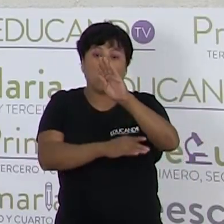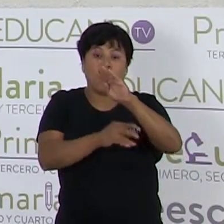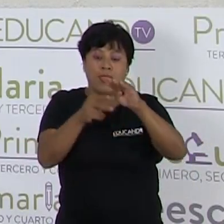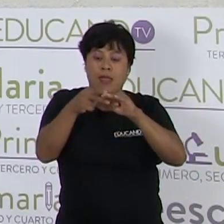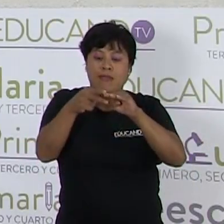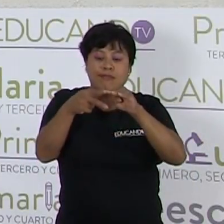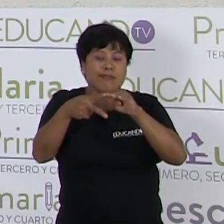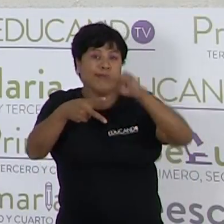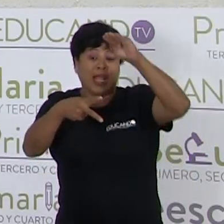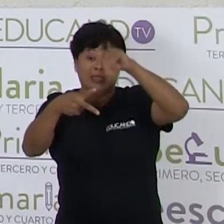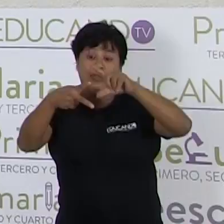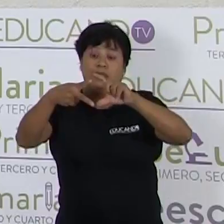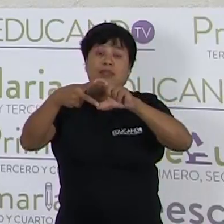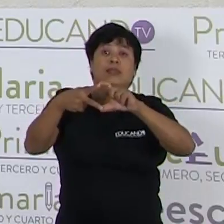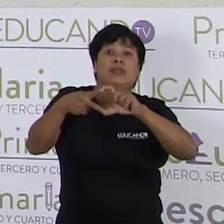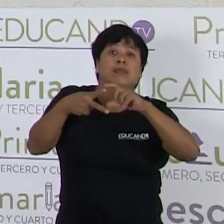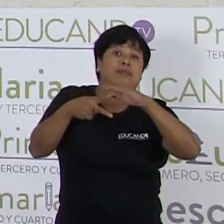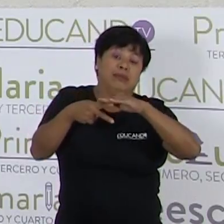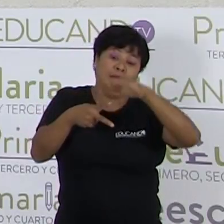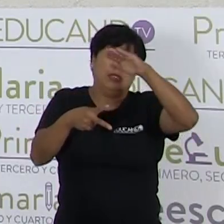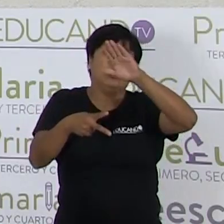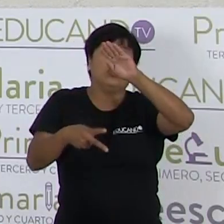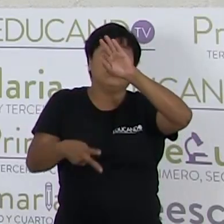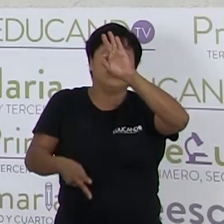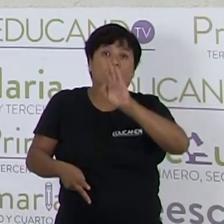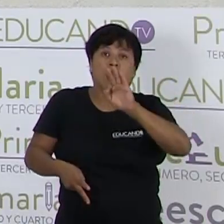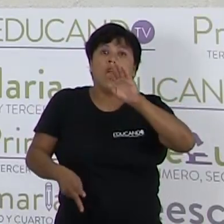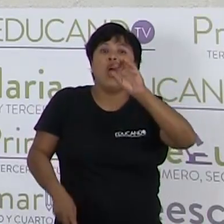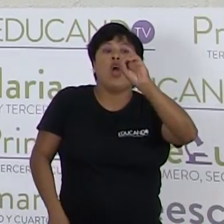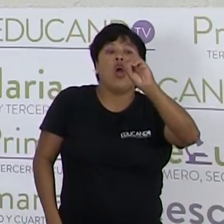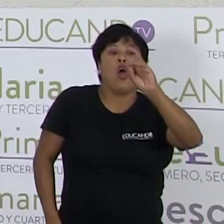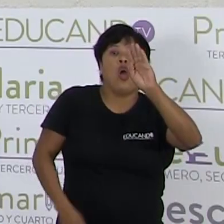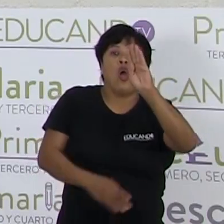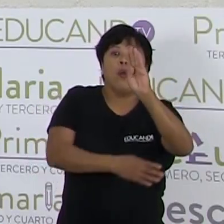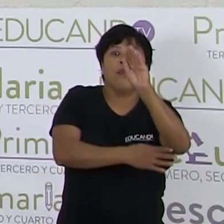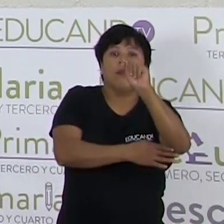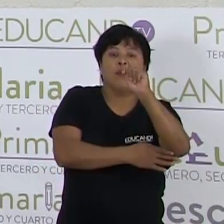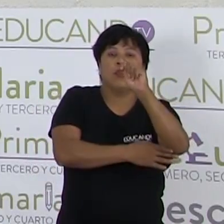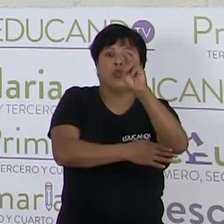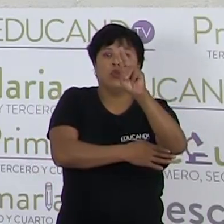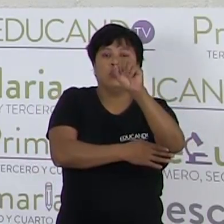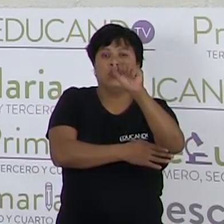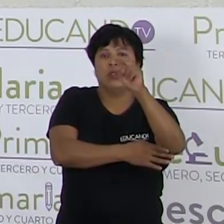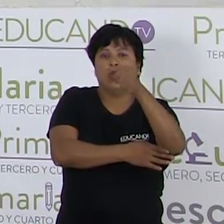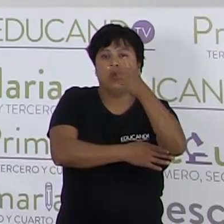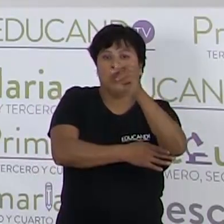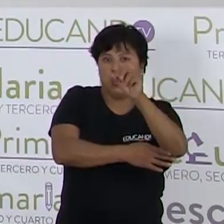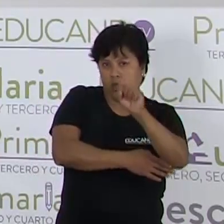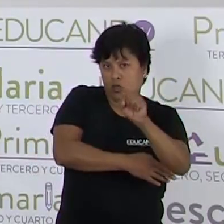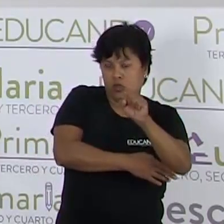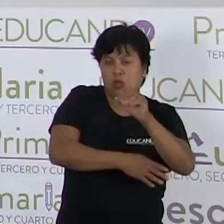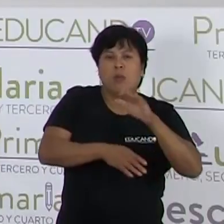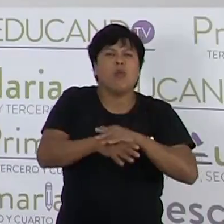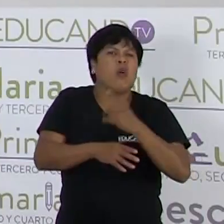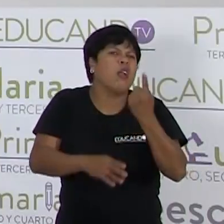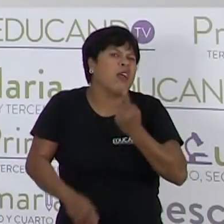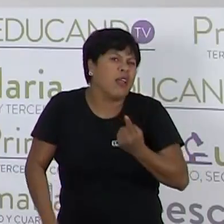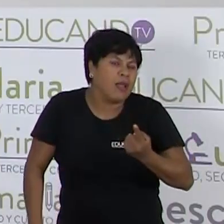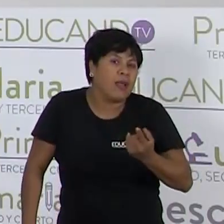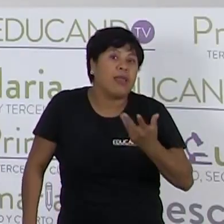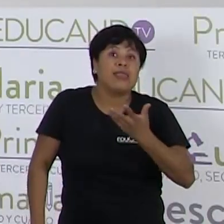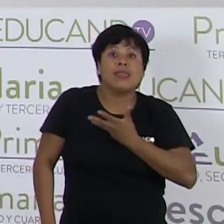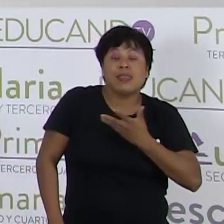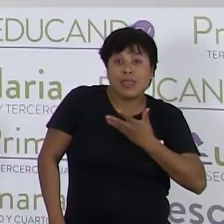90 grados? Triángulos obtusángulos. ¿Por qué? Porque